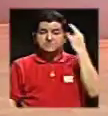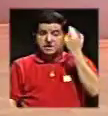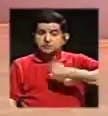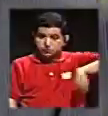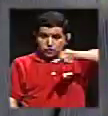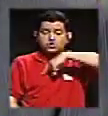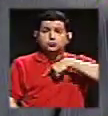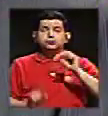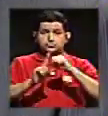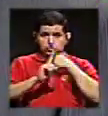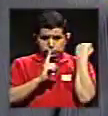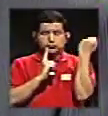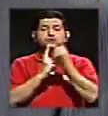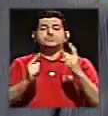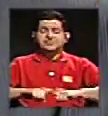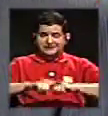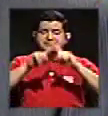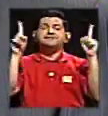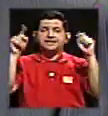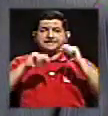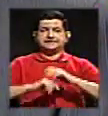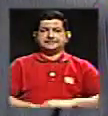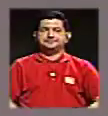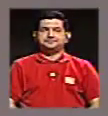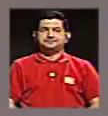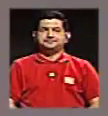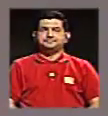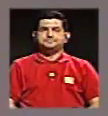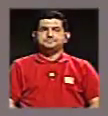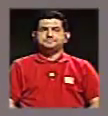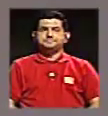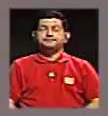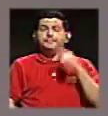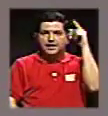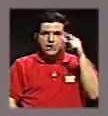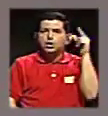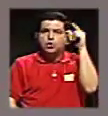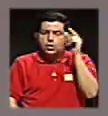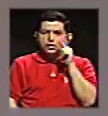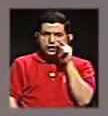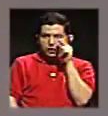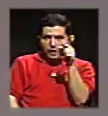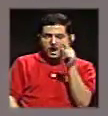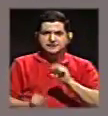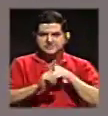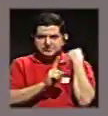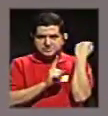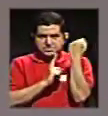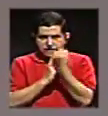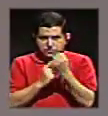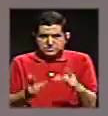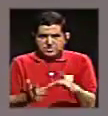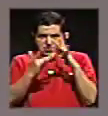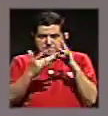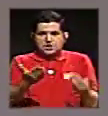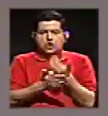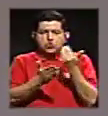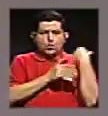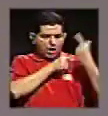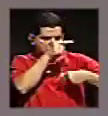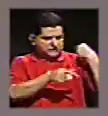nosotros como sociedad somos distintos y Y evidentemente esta es una sociedad y sobre todo las nuevas